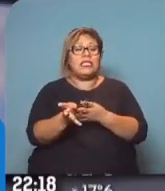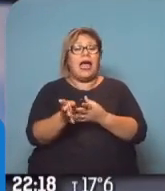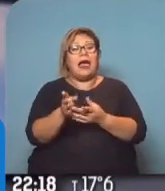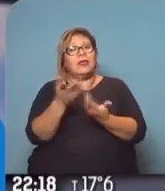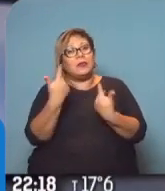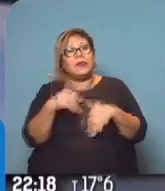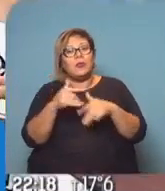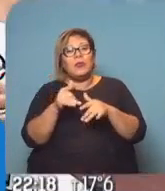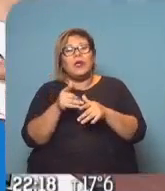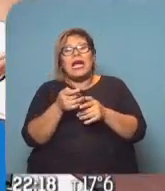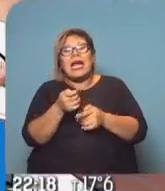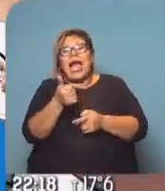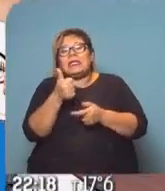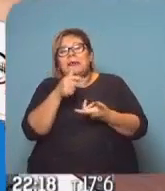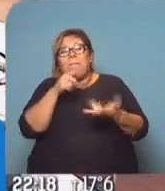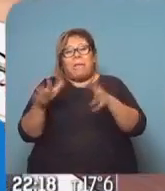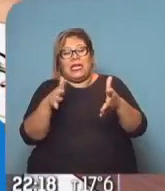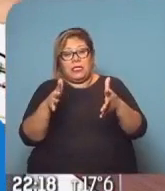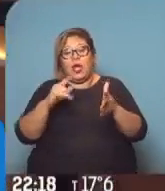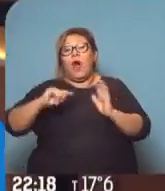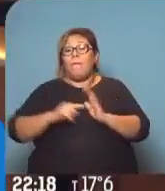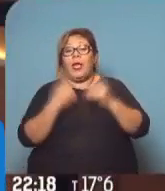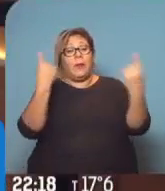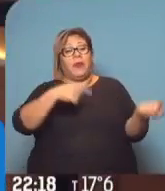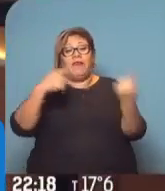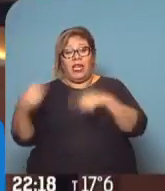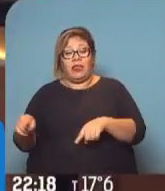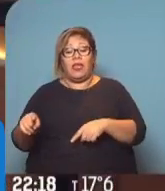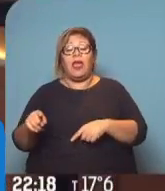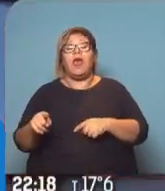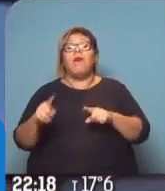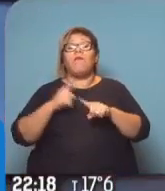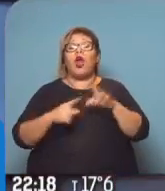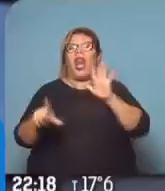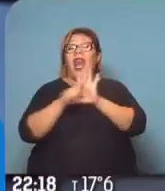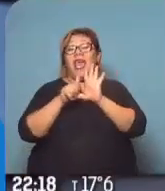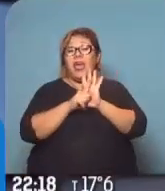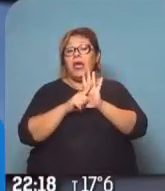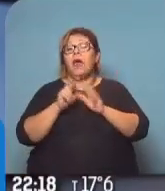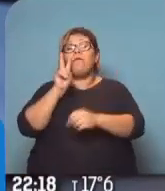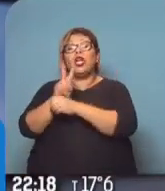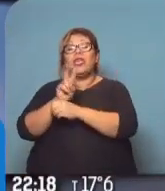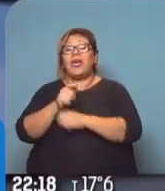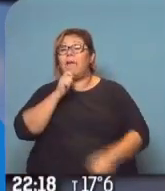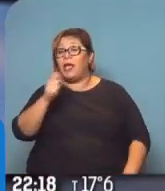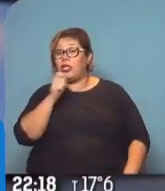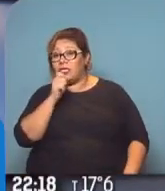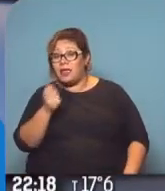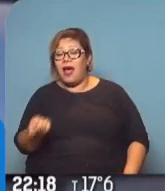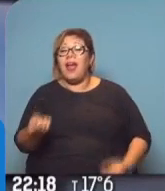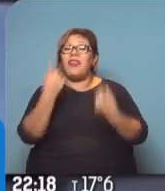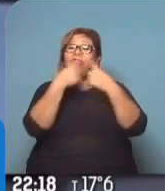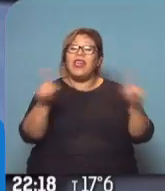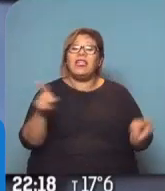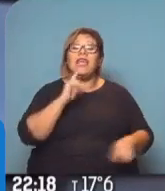documentos secretos protegidos por la fuente y las leyes y demás, y el choreo de información, me